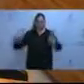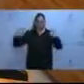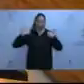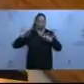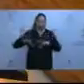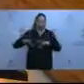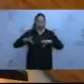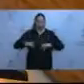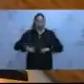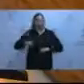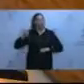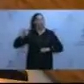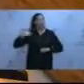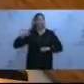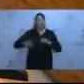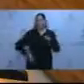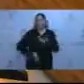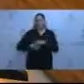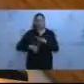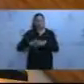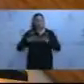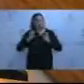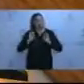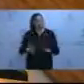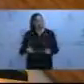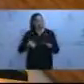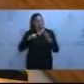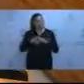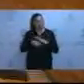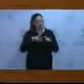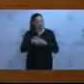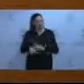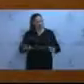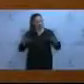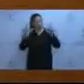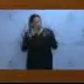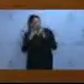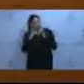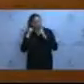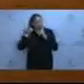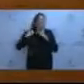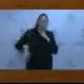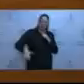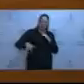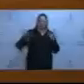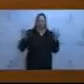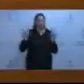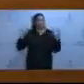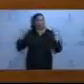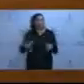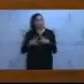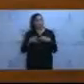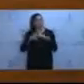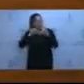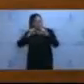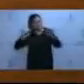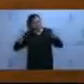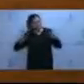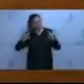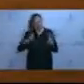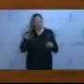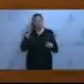pienso seguir practicando. Gestión ni desastrosa ni mala tampoco. La sociedad lleva funcionando durante 3